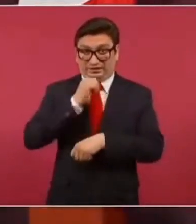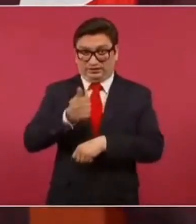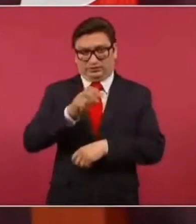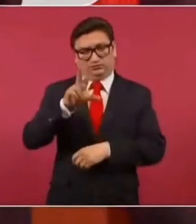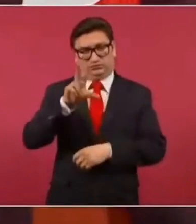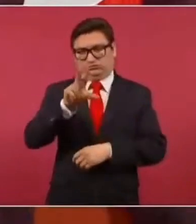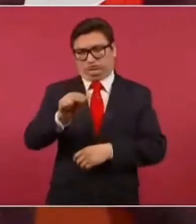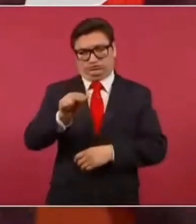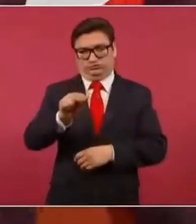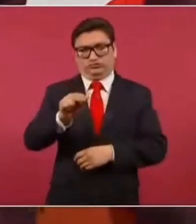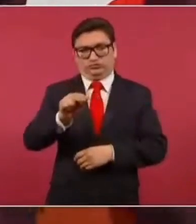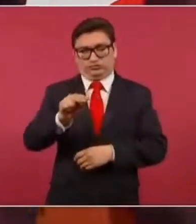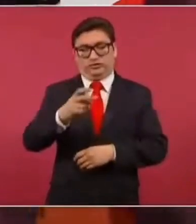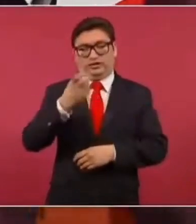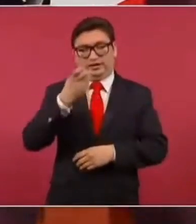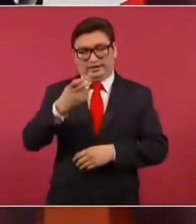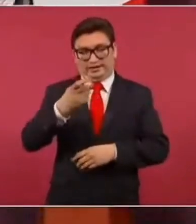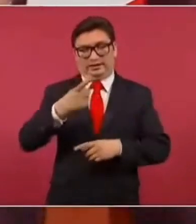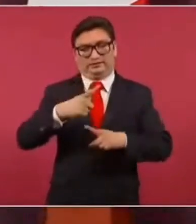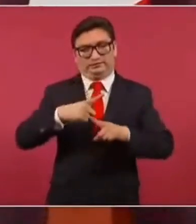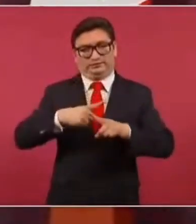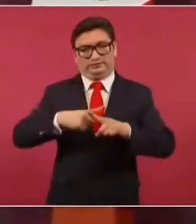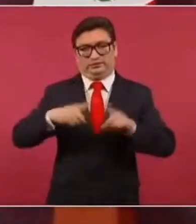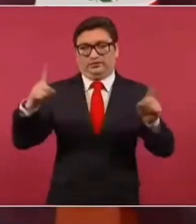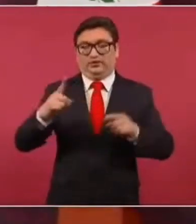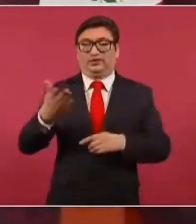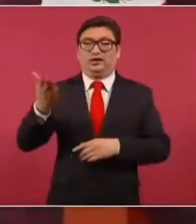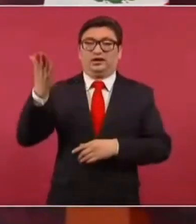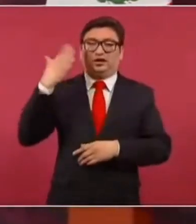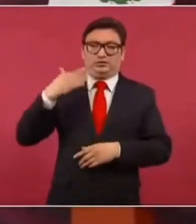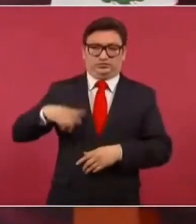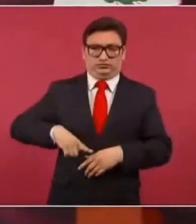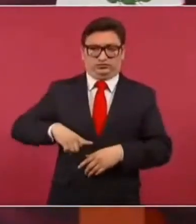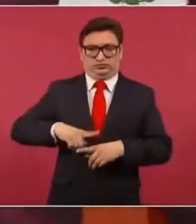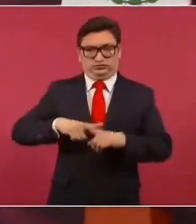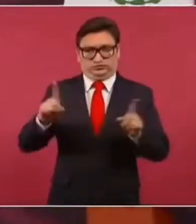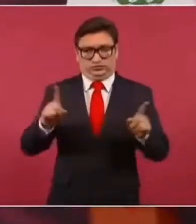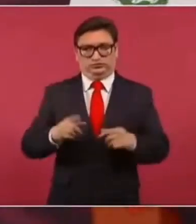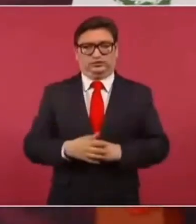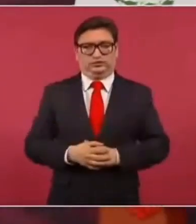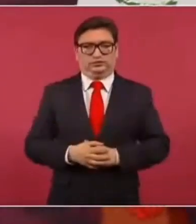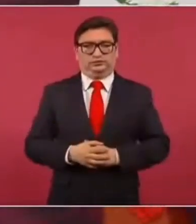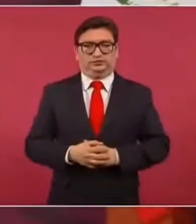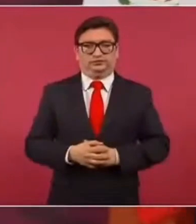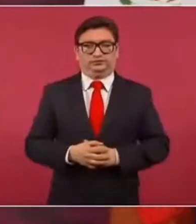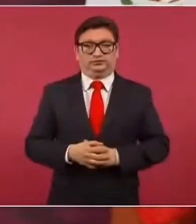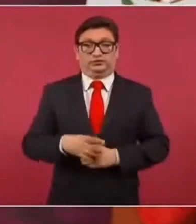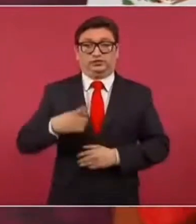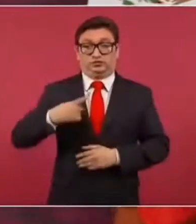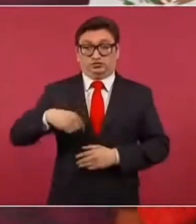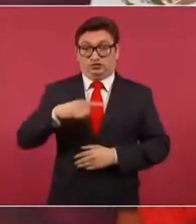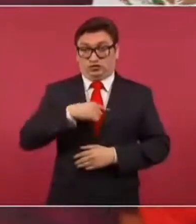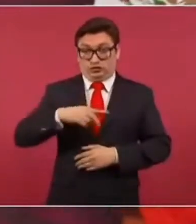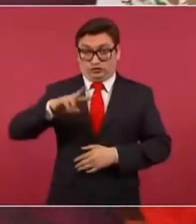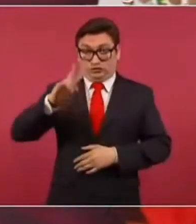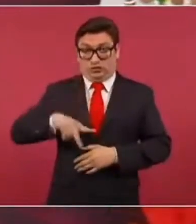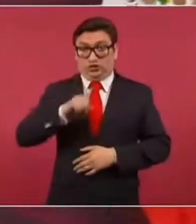Eso es la diferencia con otros gobiernos. No vamos a ocultar la